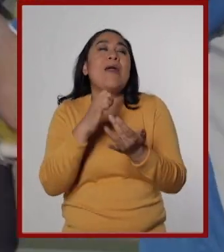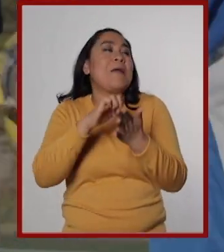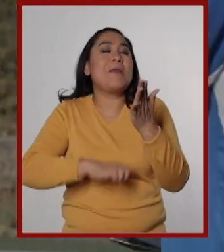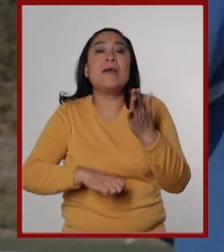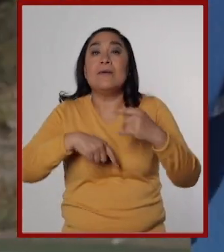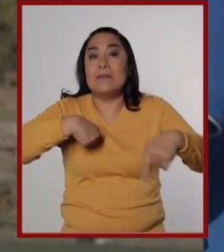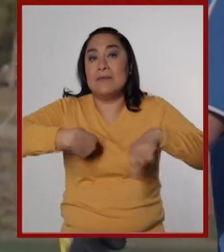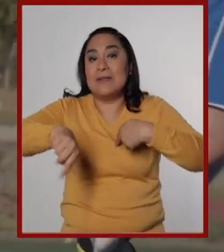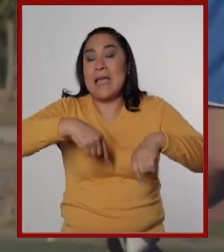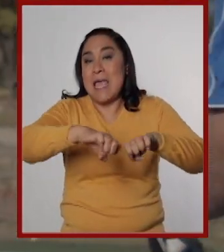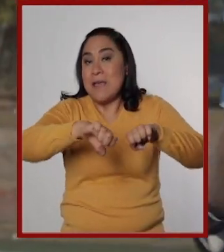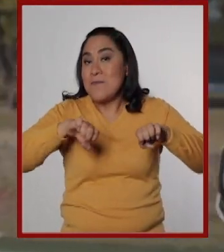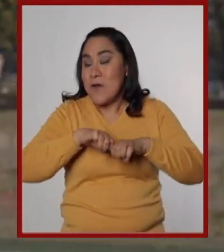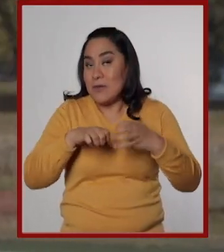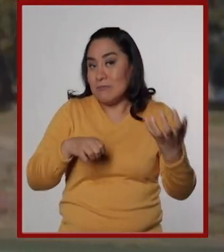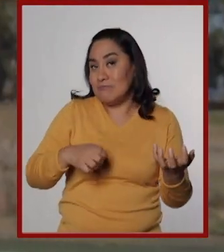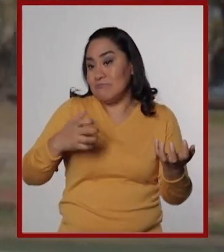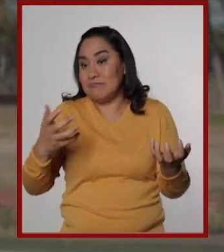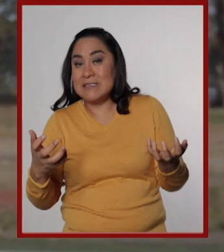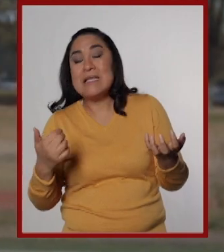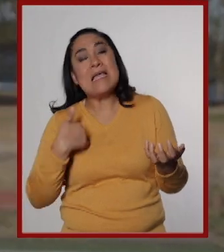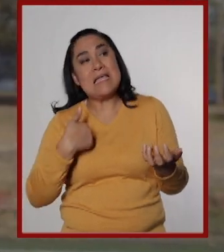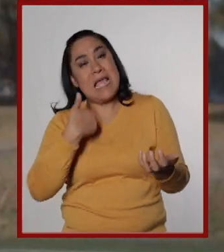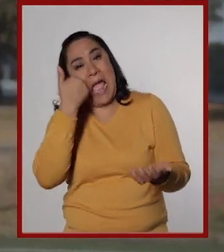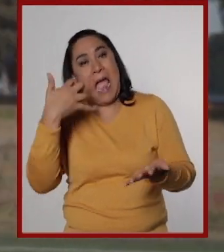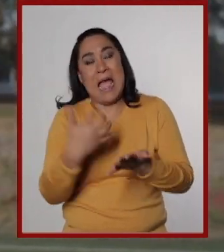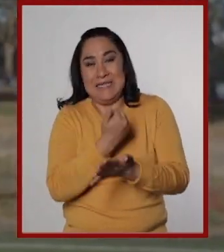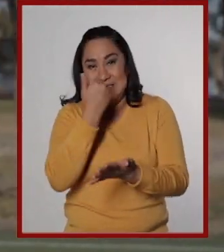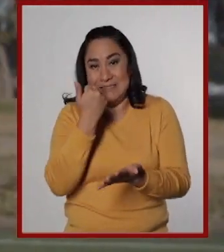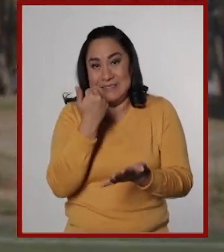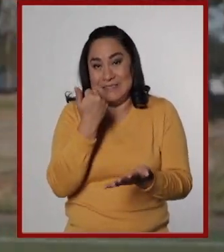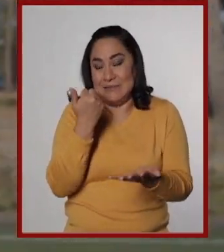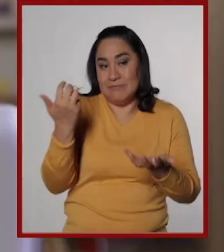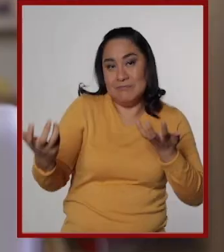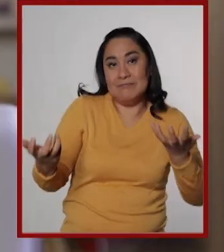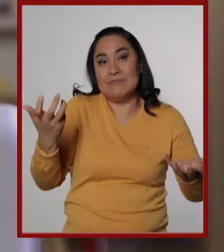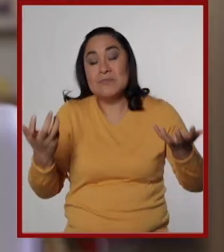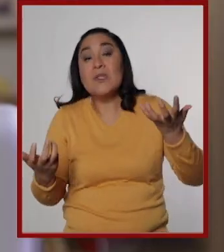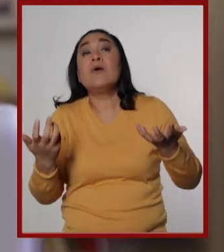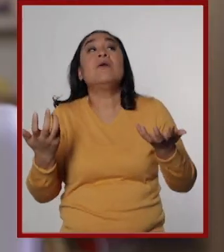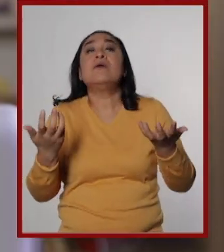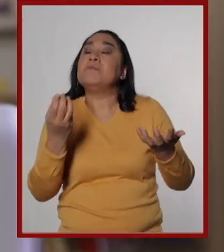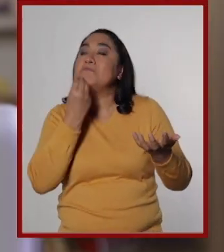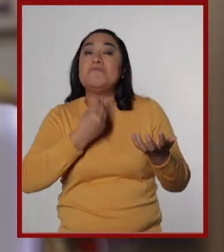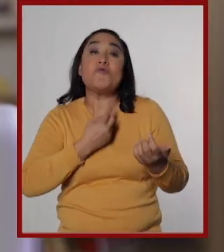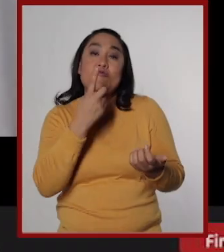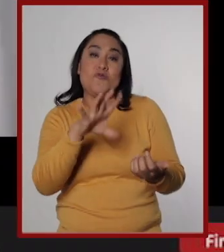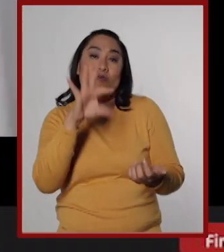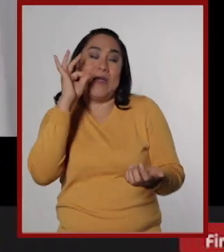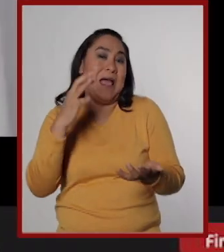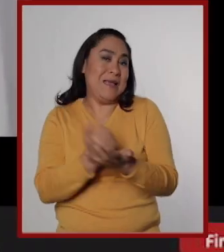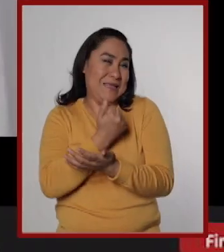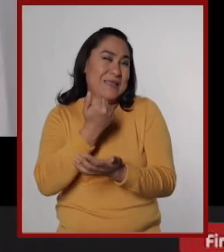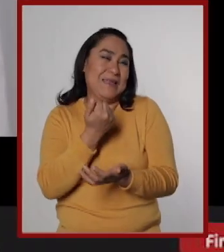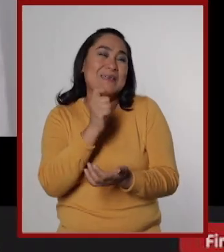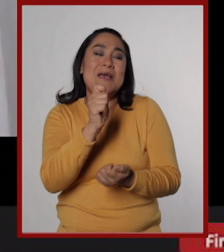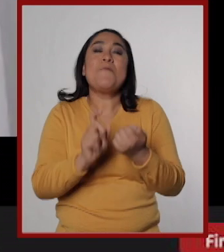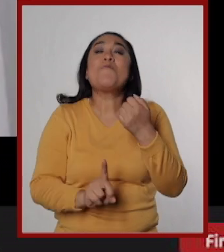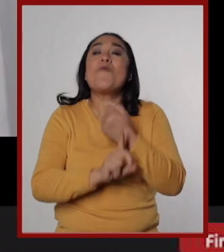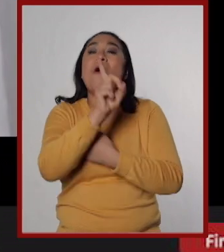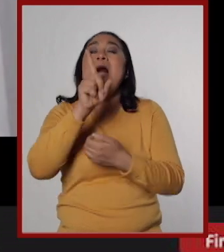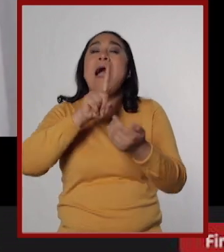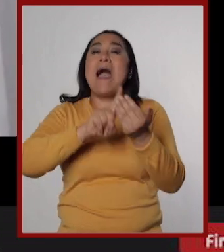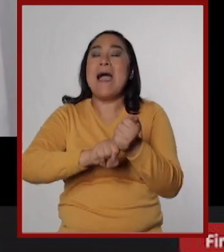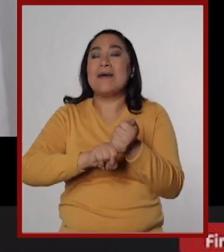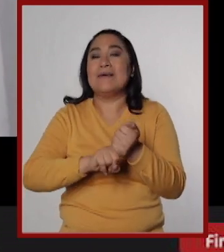queremos, porque los dos equipos quieren llegar a la misma meta, los dos quieren ganar y pues solamente va a ganar uno, ¿no? Claro. Ese sería el conflicto